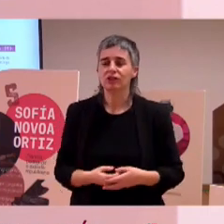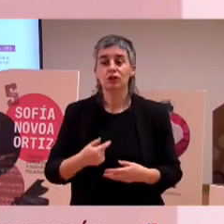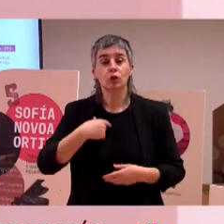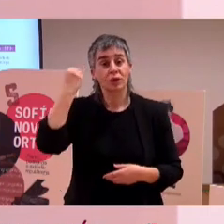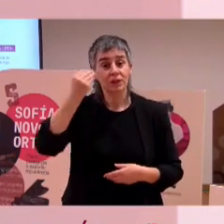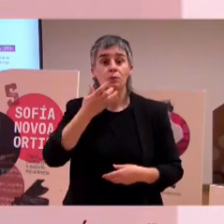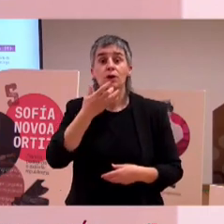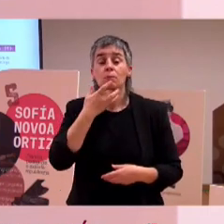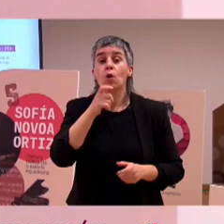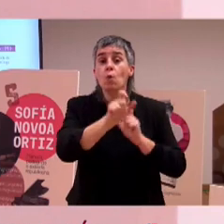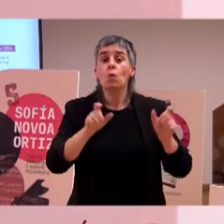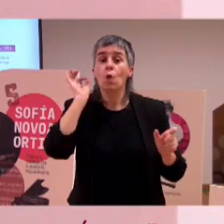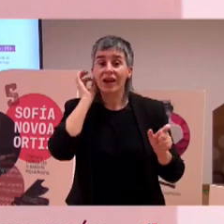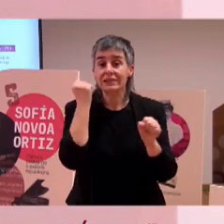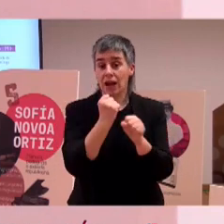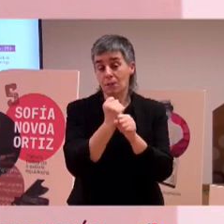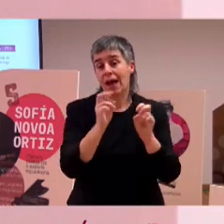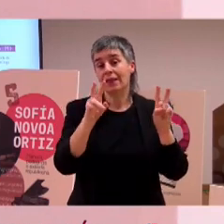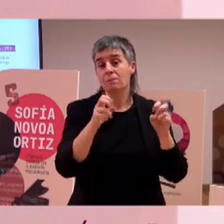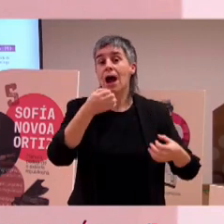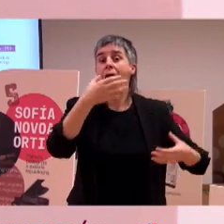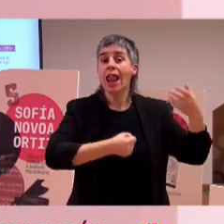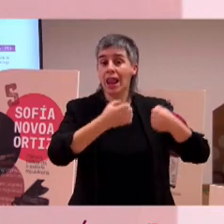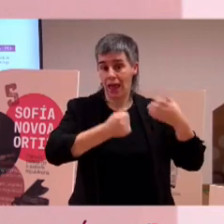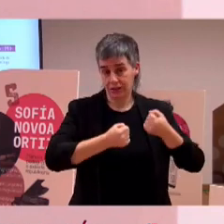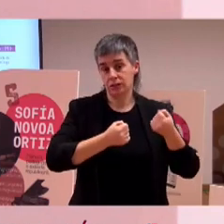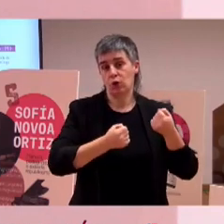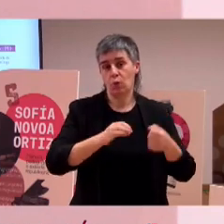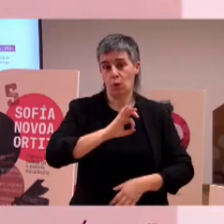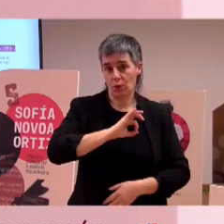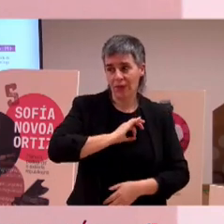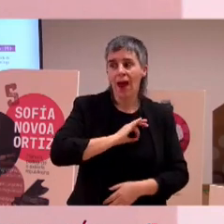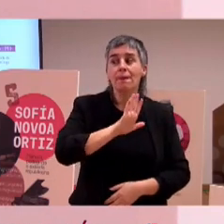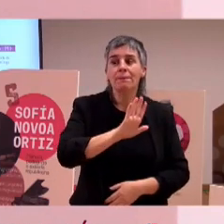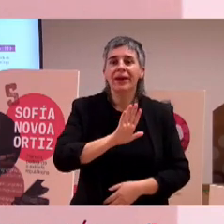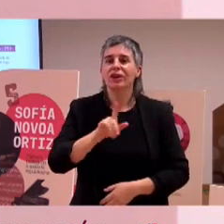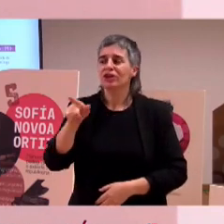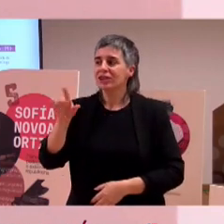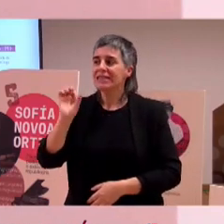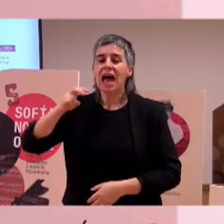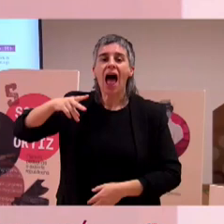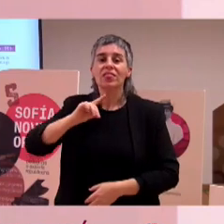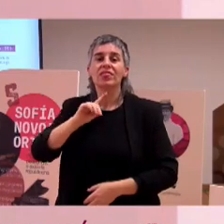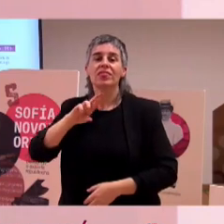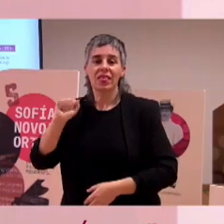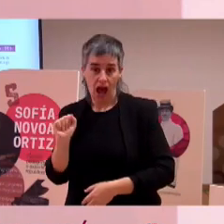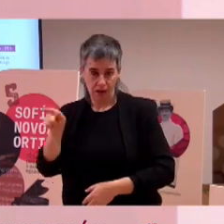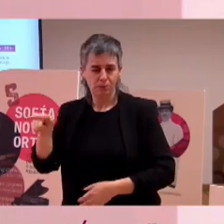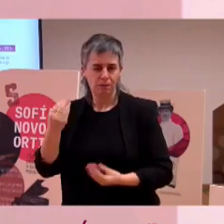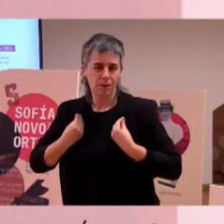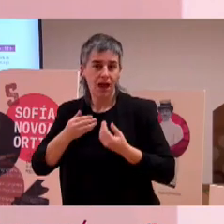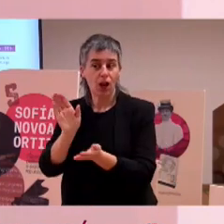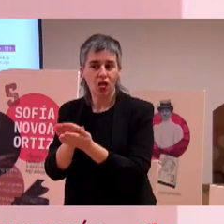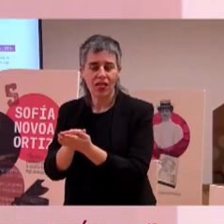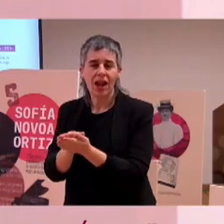nas leiteiras de Pontevedra, pero Sandra, que de Redondela, falome das madriñas, que é unha figura descoñecida para min,